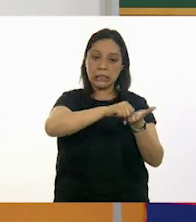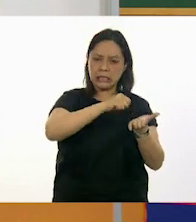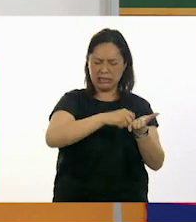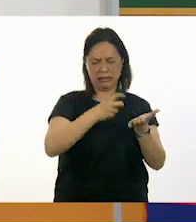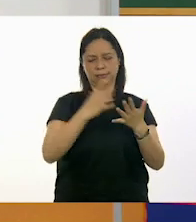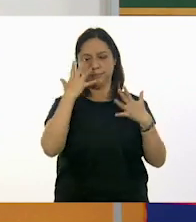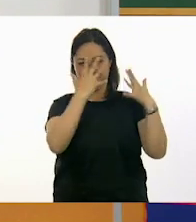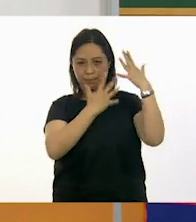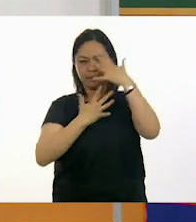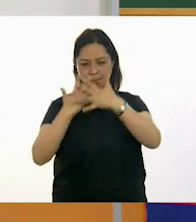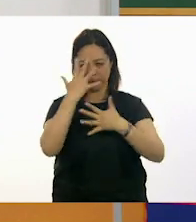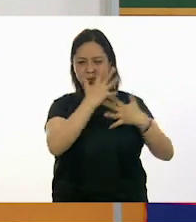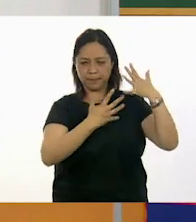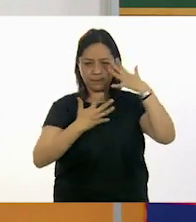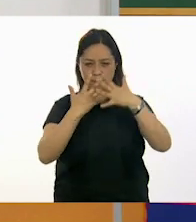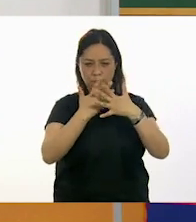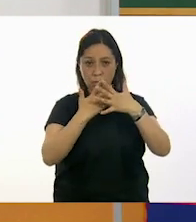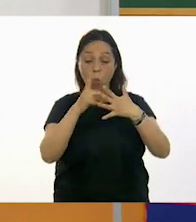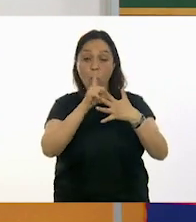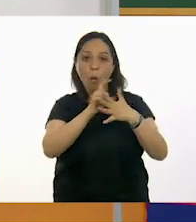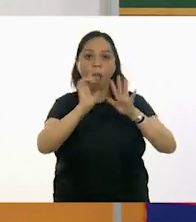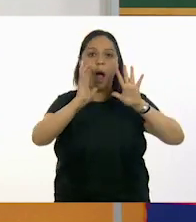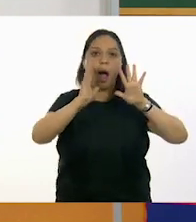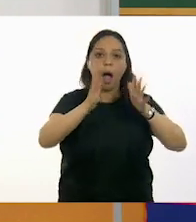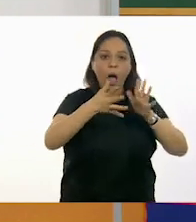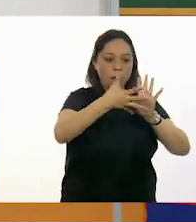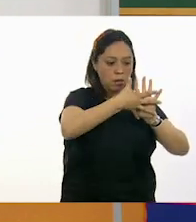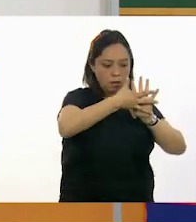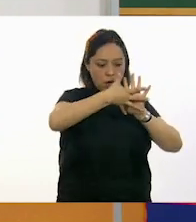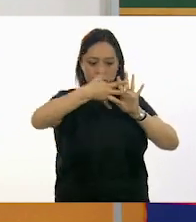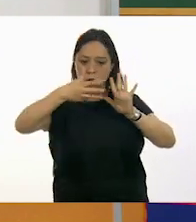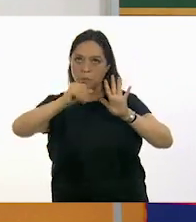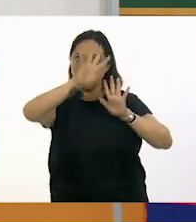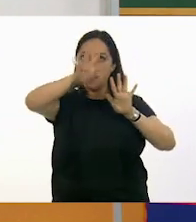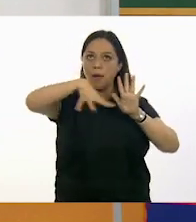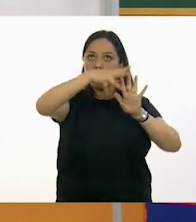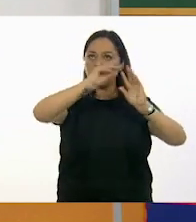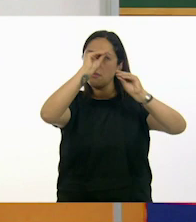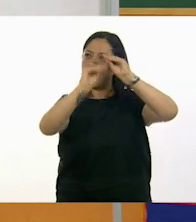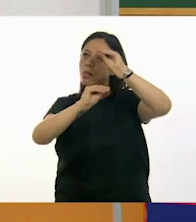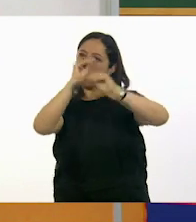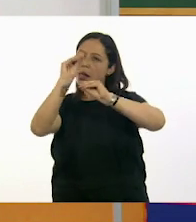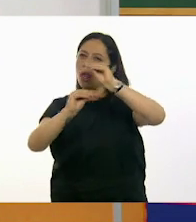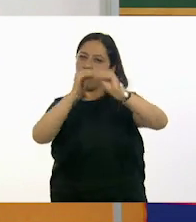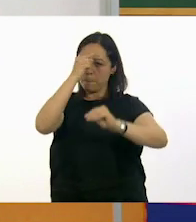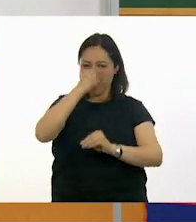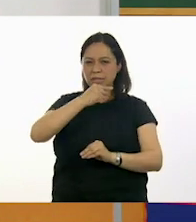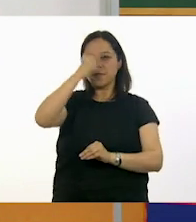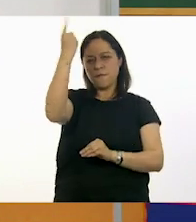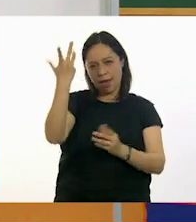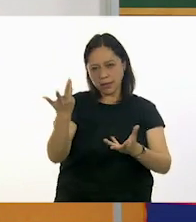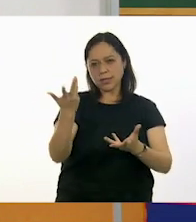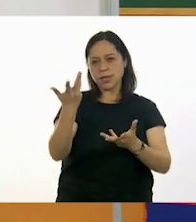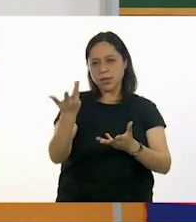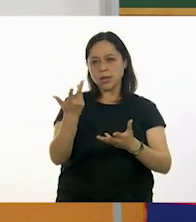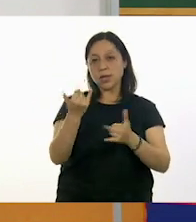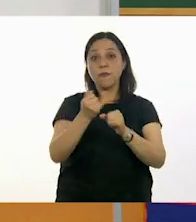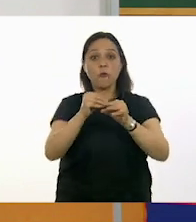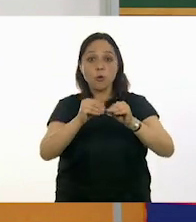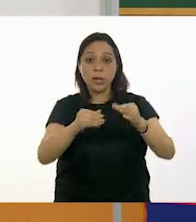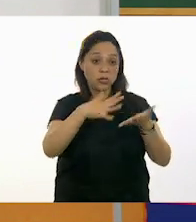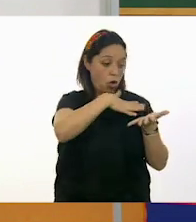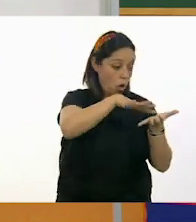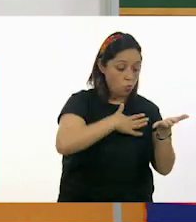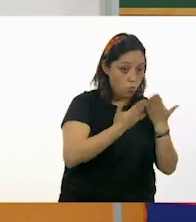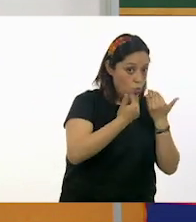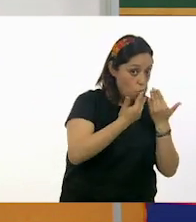un poco confusa. Cierto. Y al momento de verla ordenada en nuestra tabla, es mucho más sencillo. Podemos identificar datos que no aparecían en el texto.